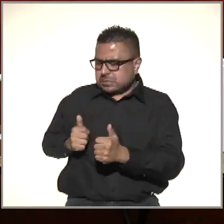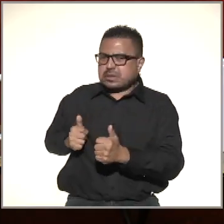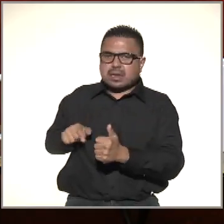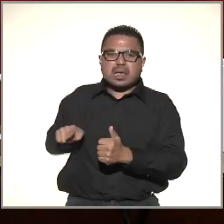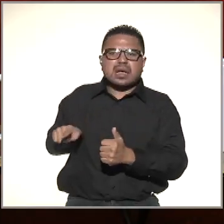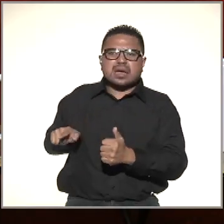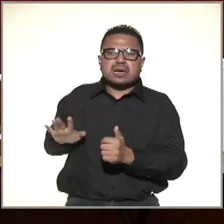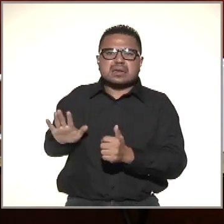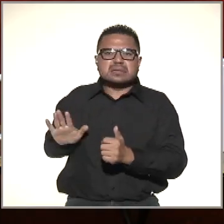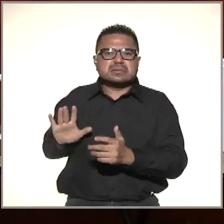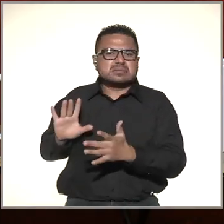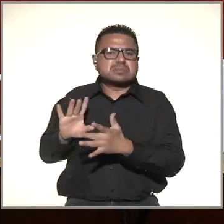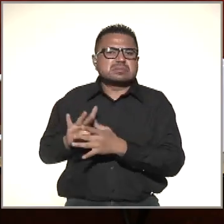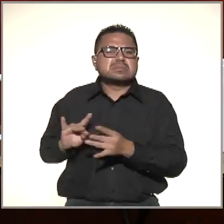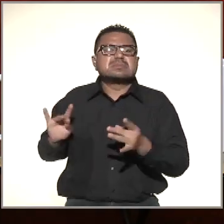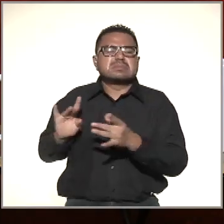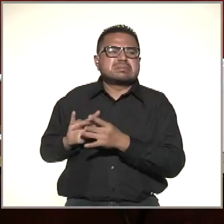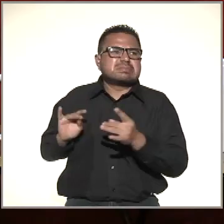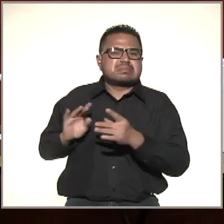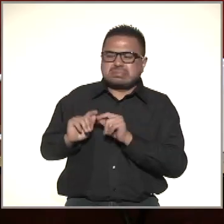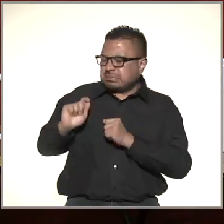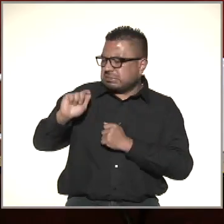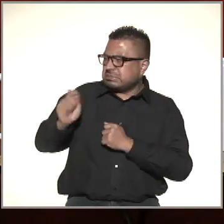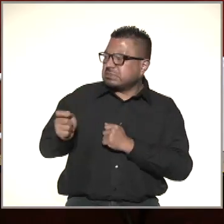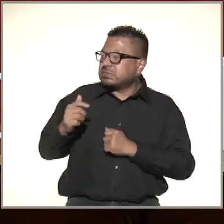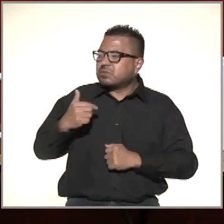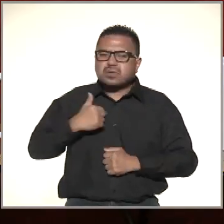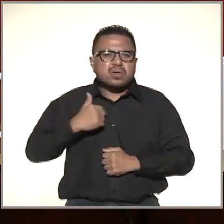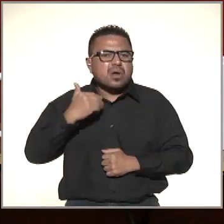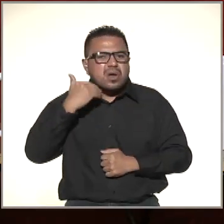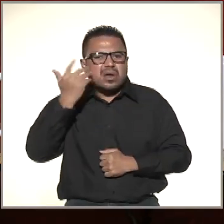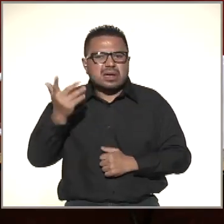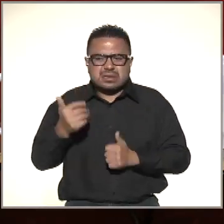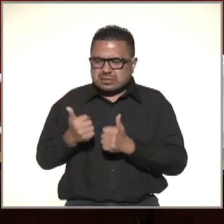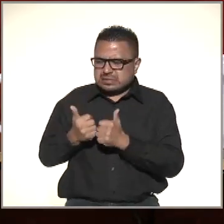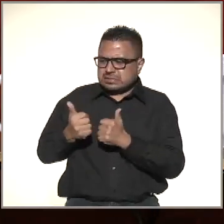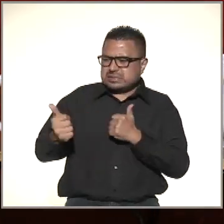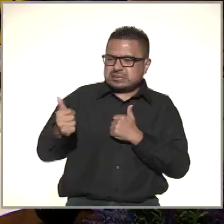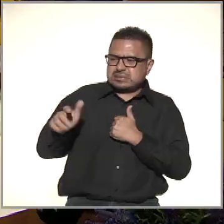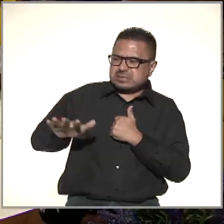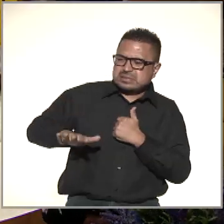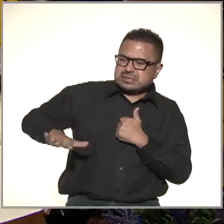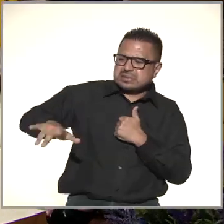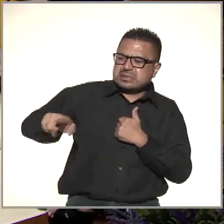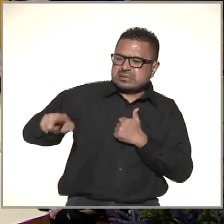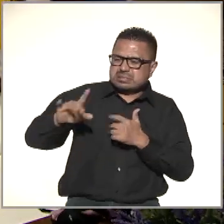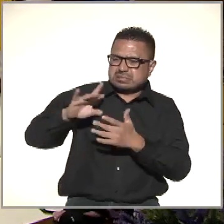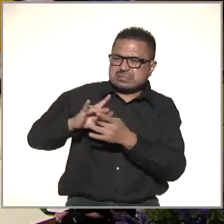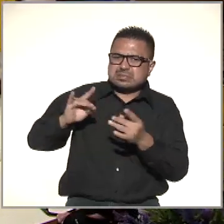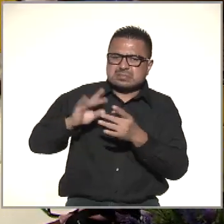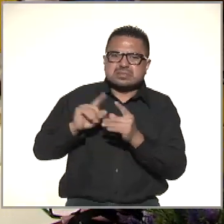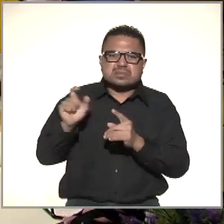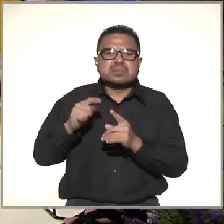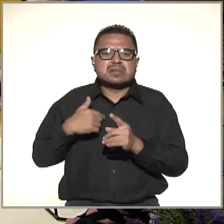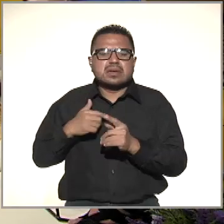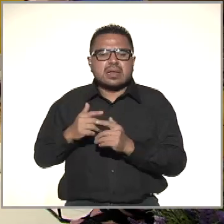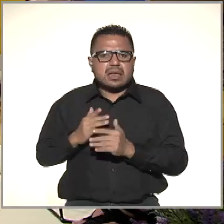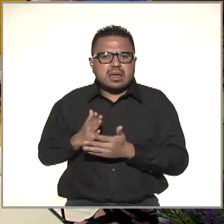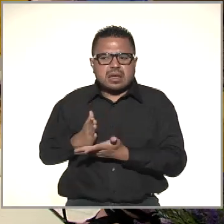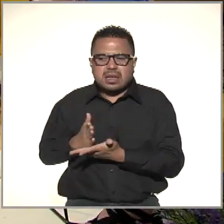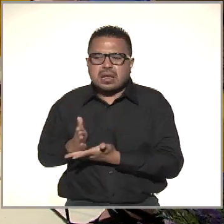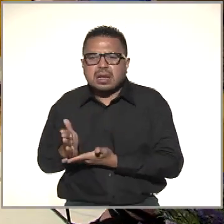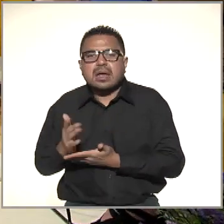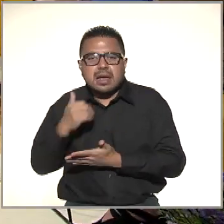que está señalando es, me quiero separar de aquello de lo que están hablando. Cuando uno se echa hacia adelante es que